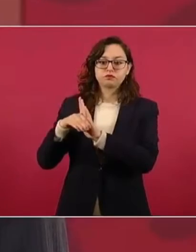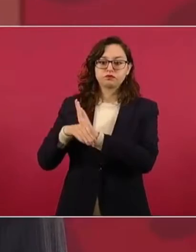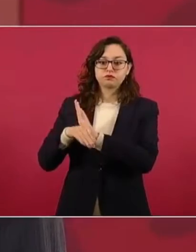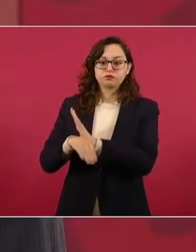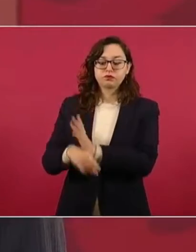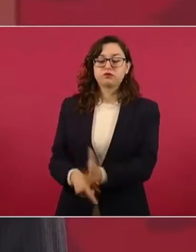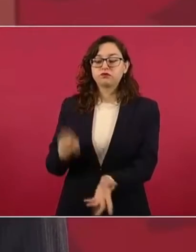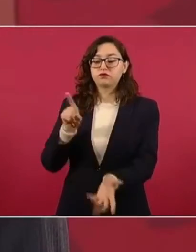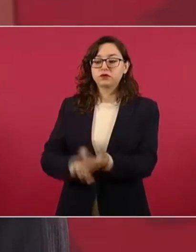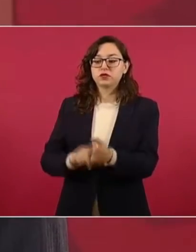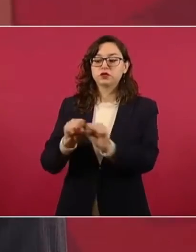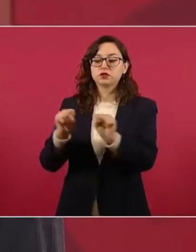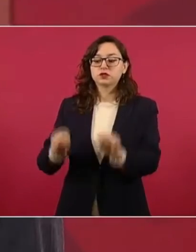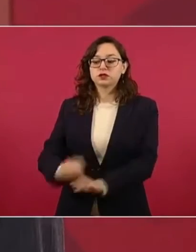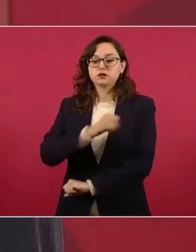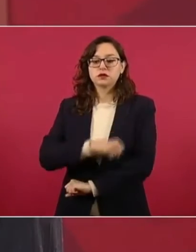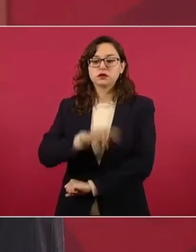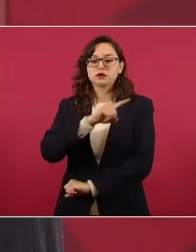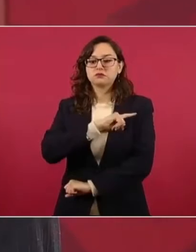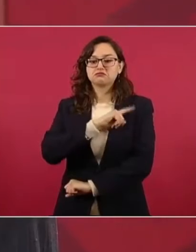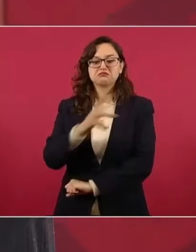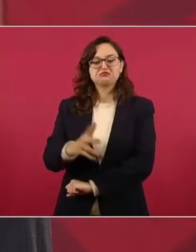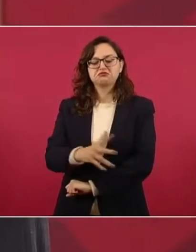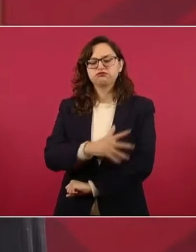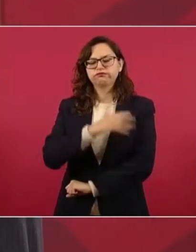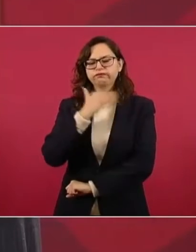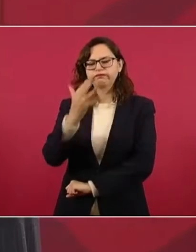corrupción, todo lo que era la salud pública,